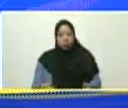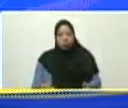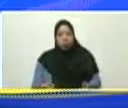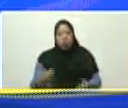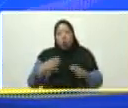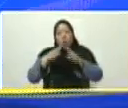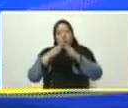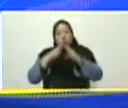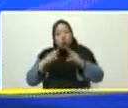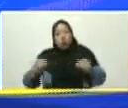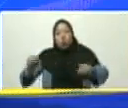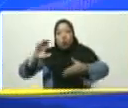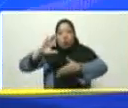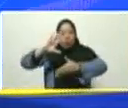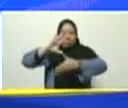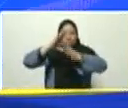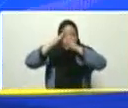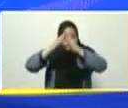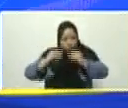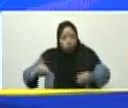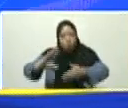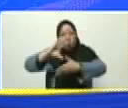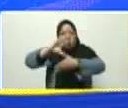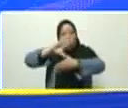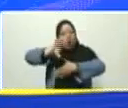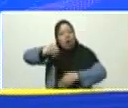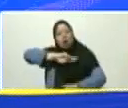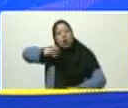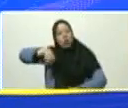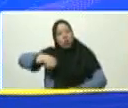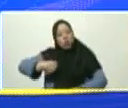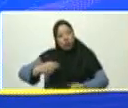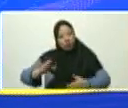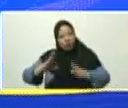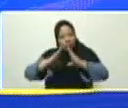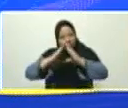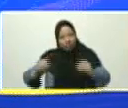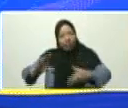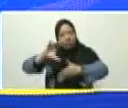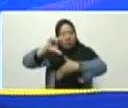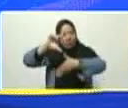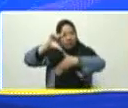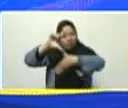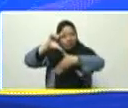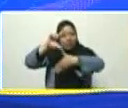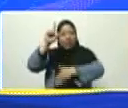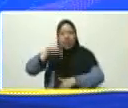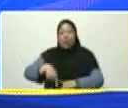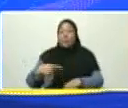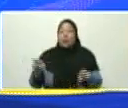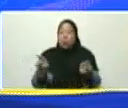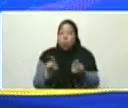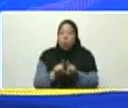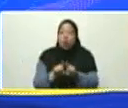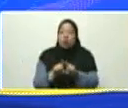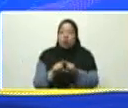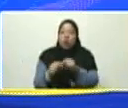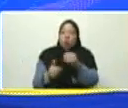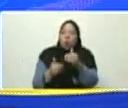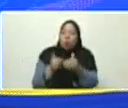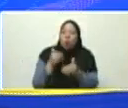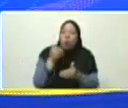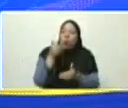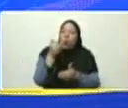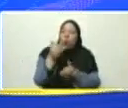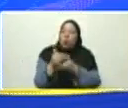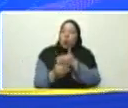para que toda América, hoy nuestra América, hoy América Latina y el Caribe, avanzara